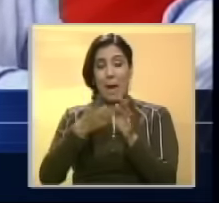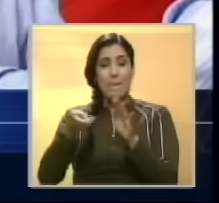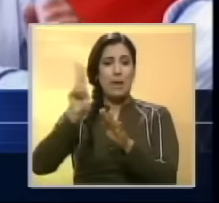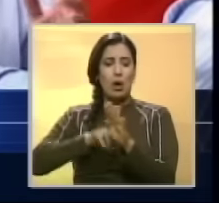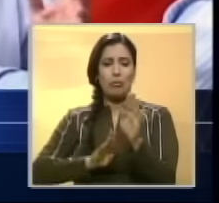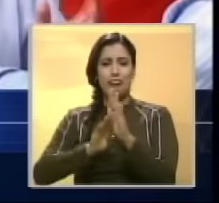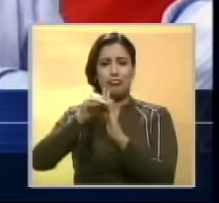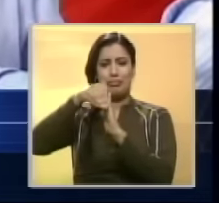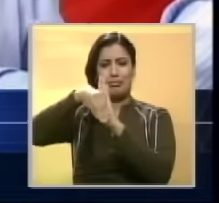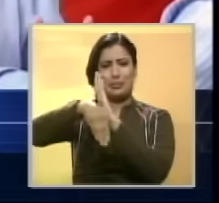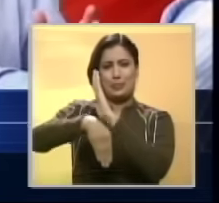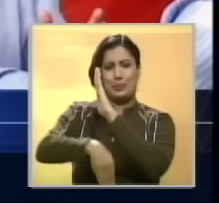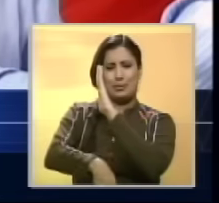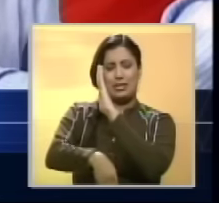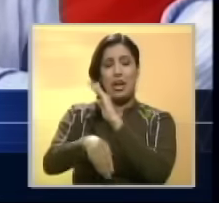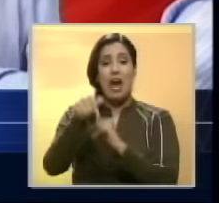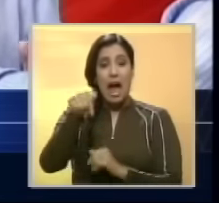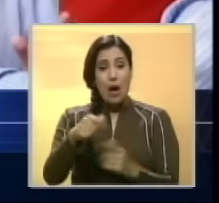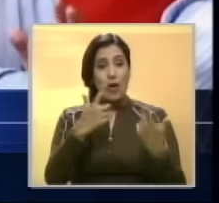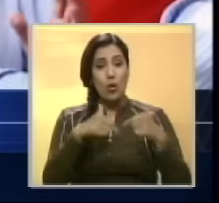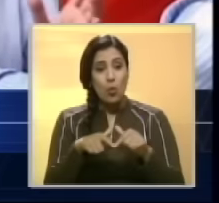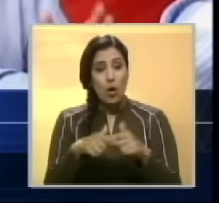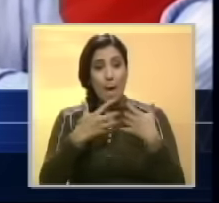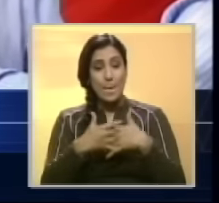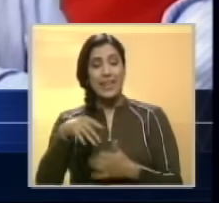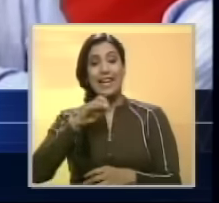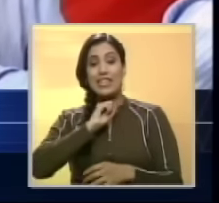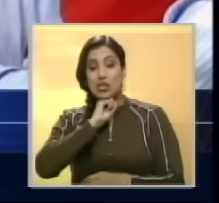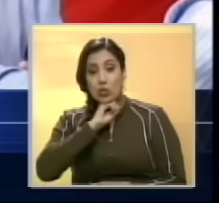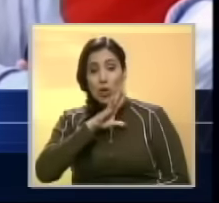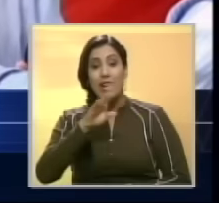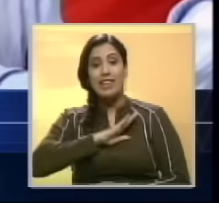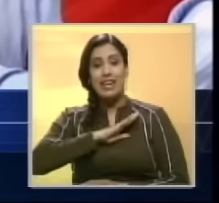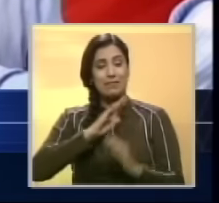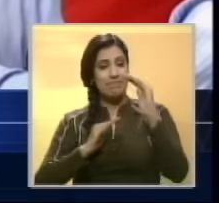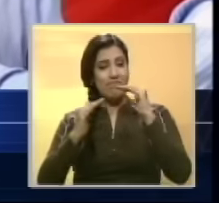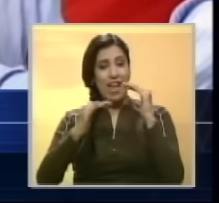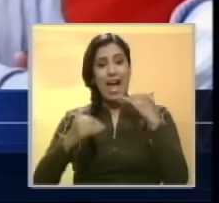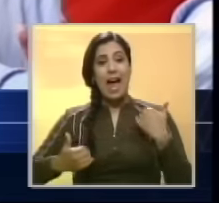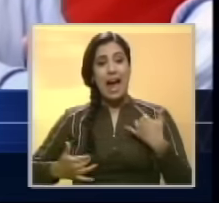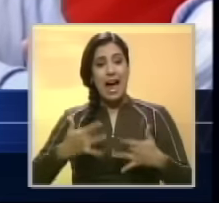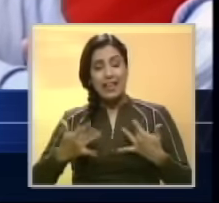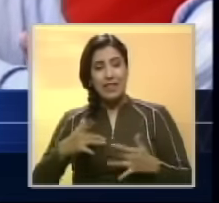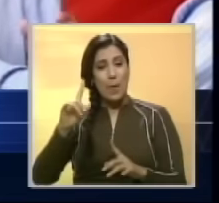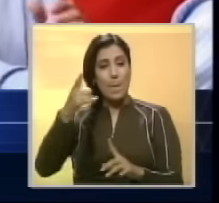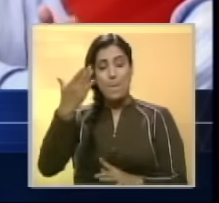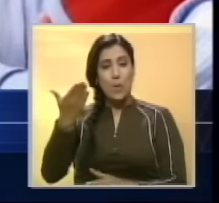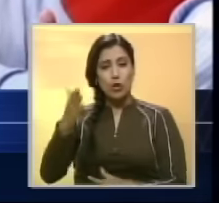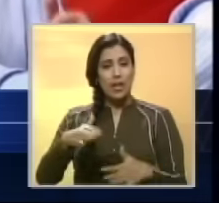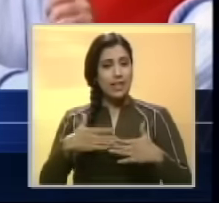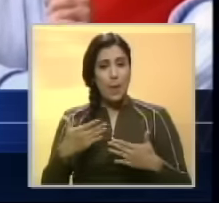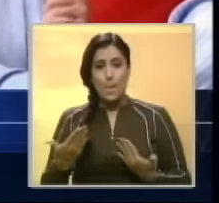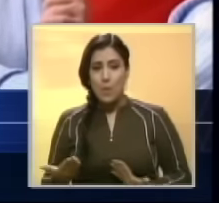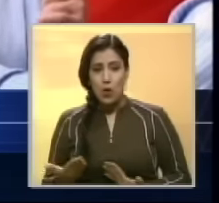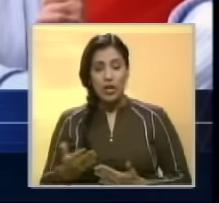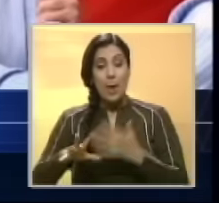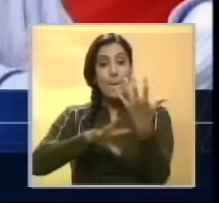materia nuestro productores agropecuarios han tenido que desestimar la actividad que realizaban fundamentalmente por